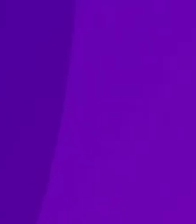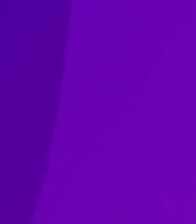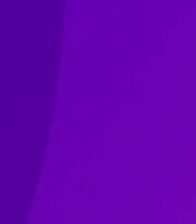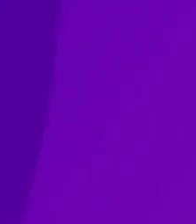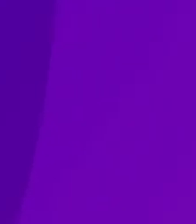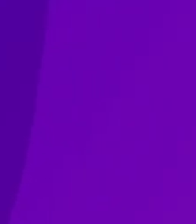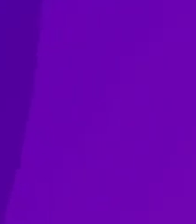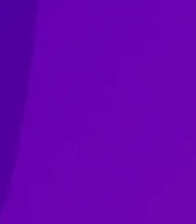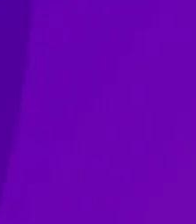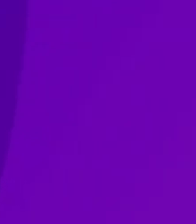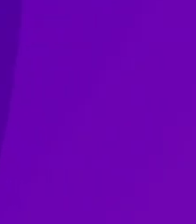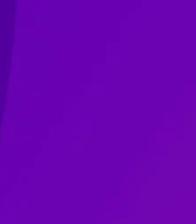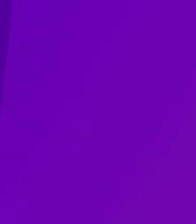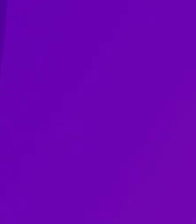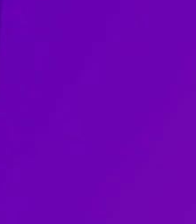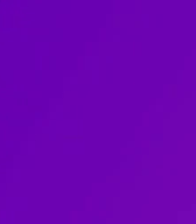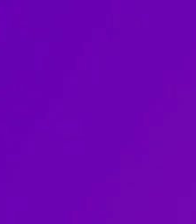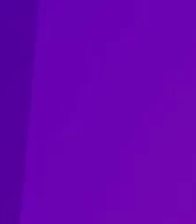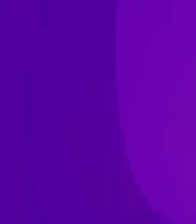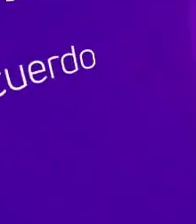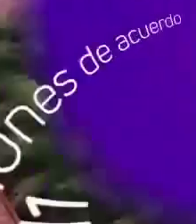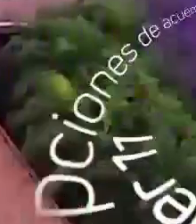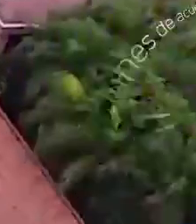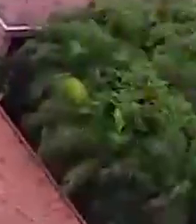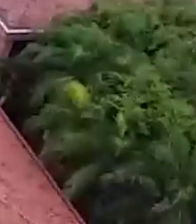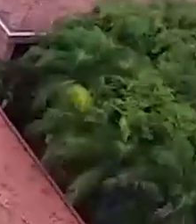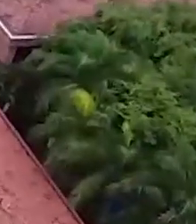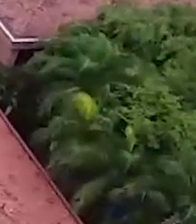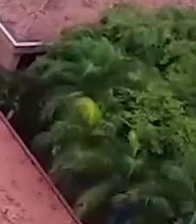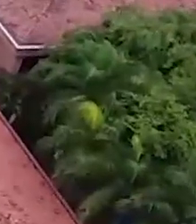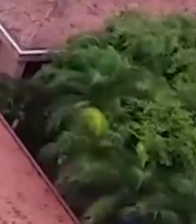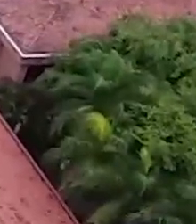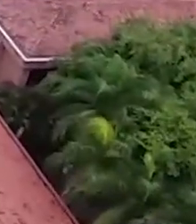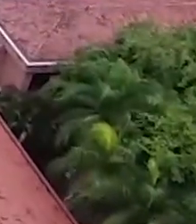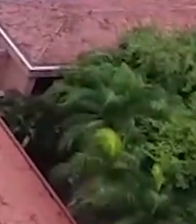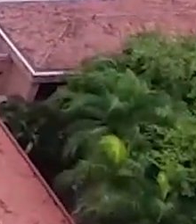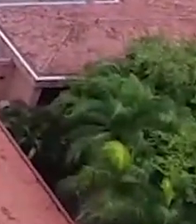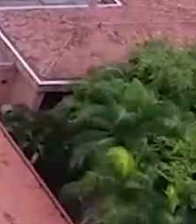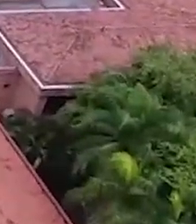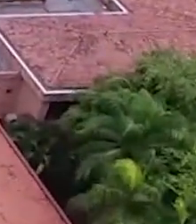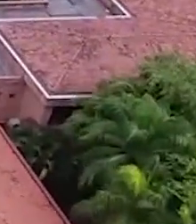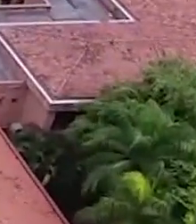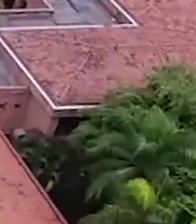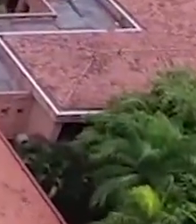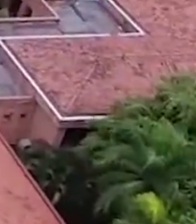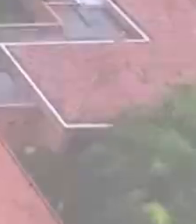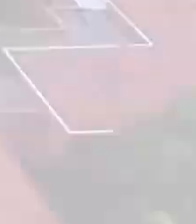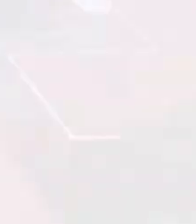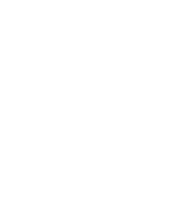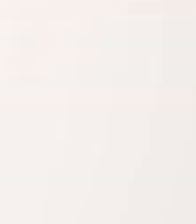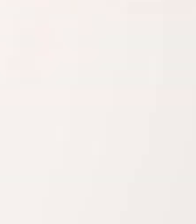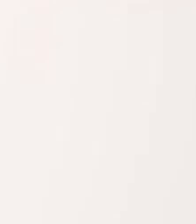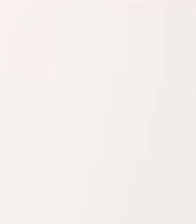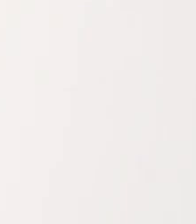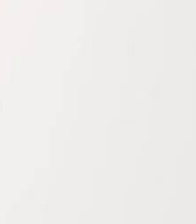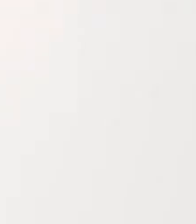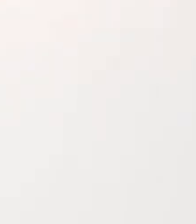virtual informativa becas ICESI/Generación E. Jueves 21 de enero desde las 5 p.m. Inscríbete en